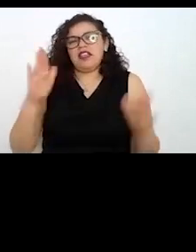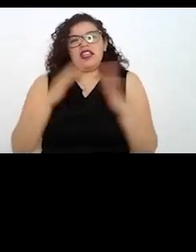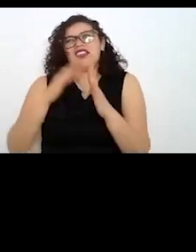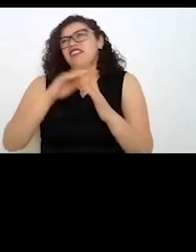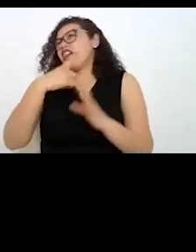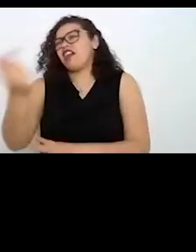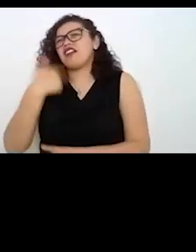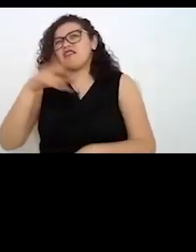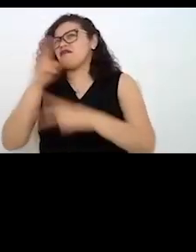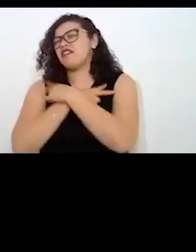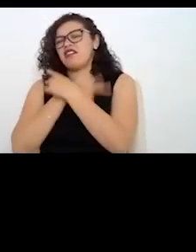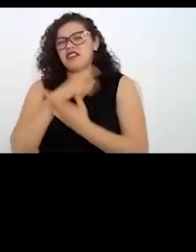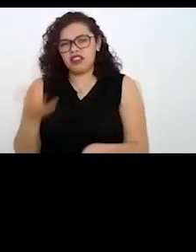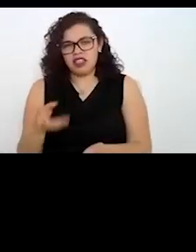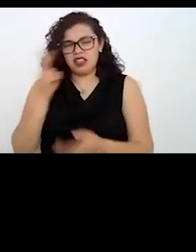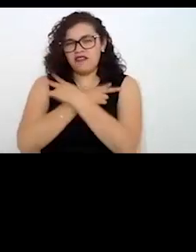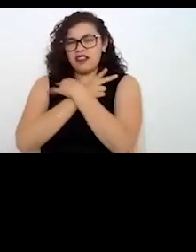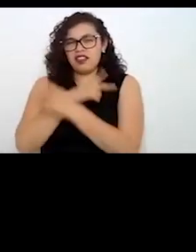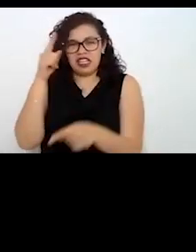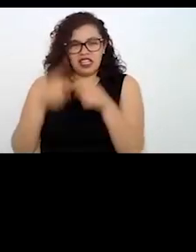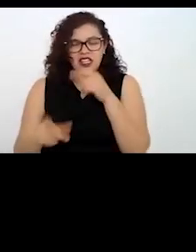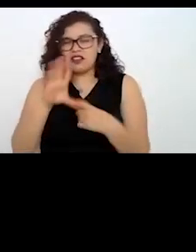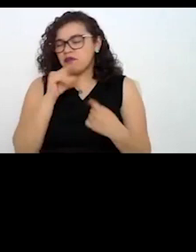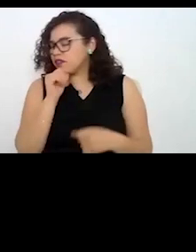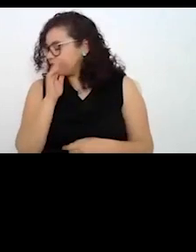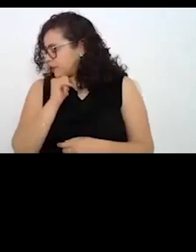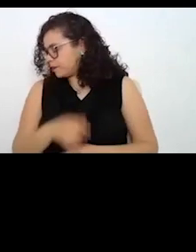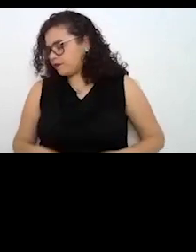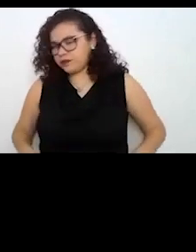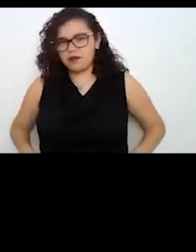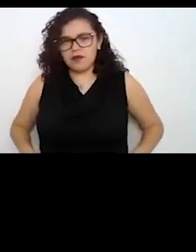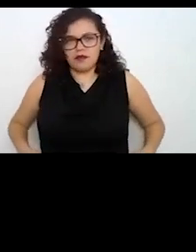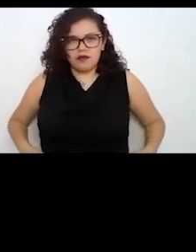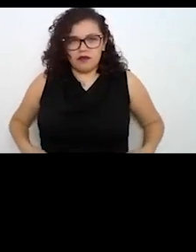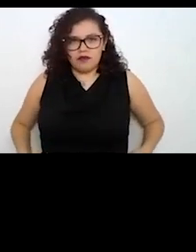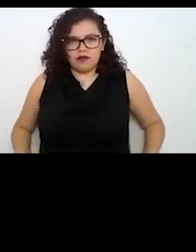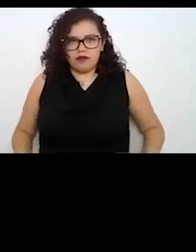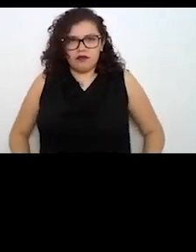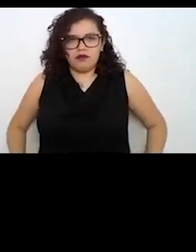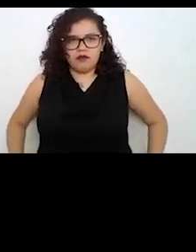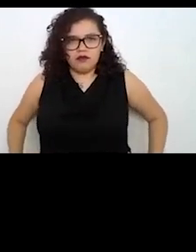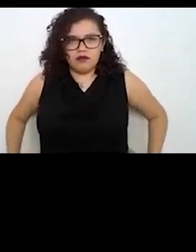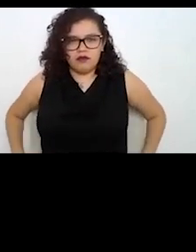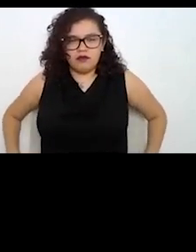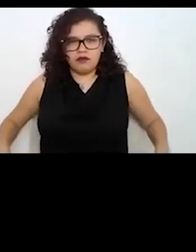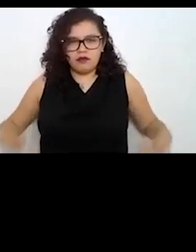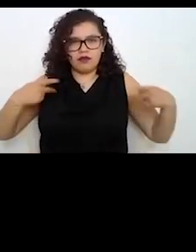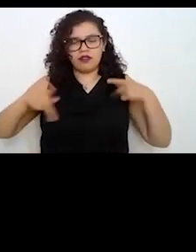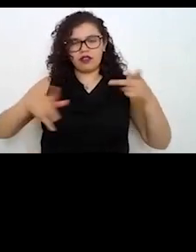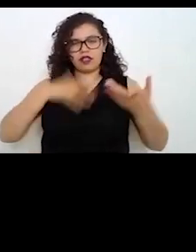O sea, en realidad las vacaciones no se pueden tocar. La esencia de las vacaciones es que el empleado pueda